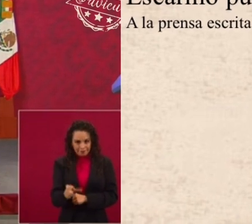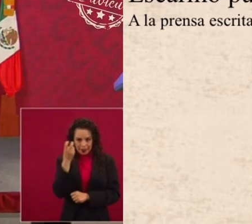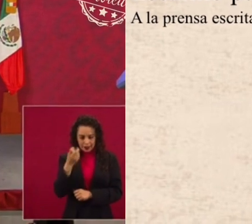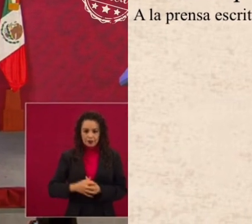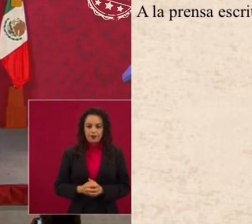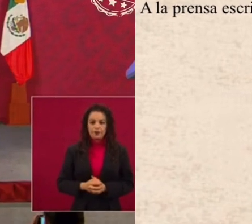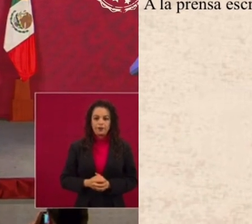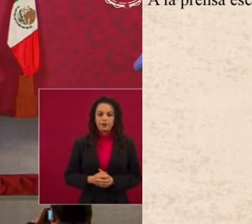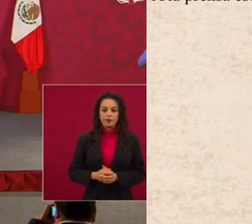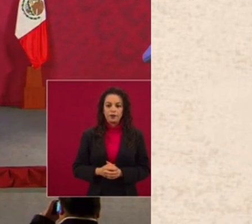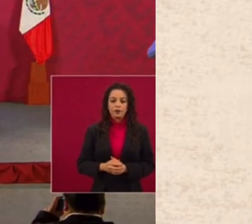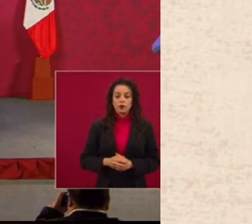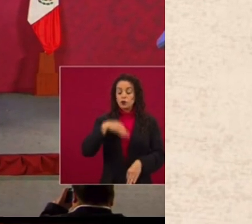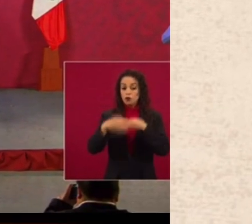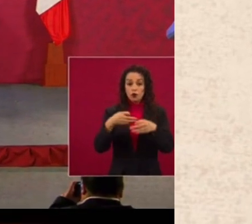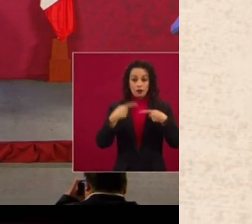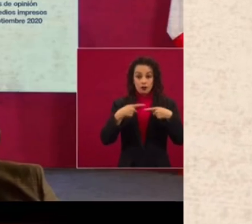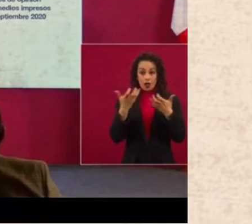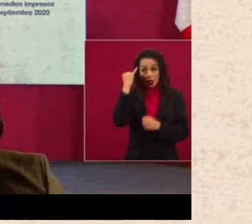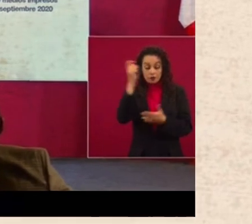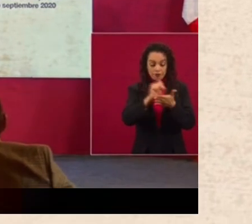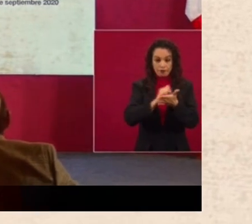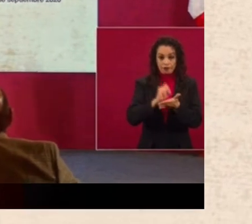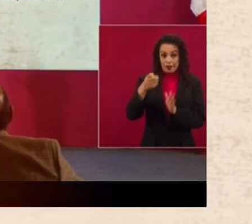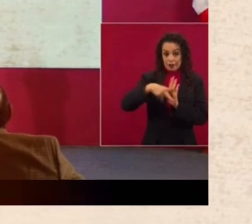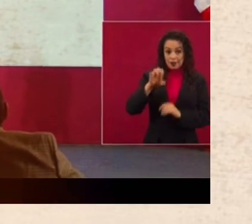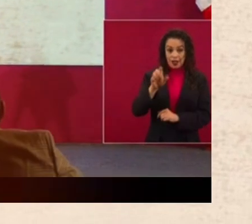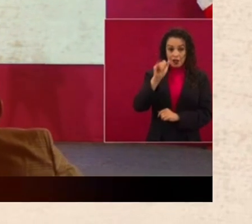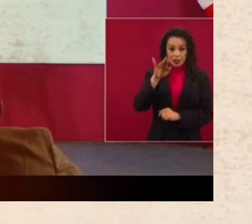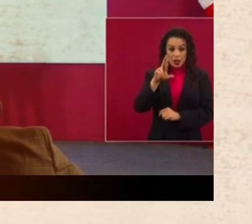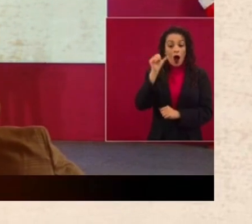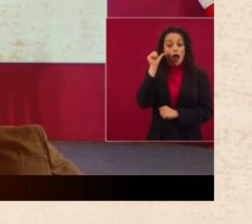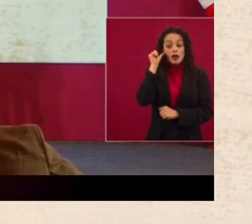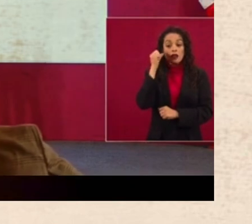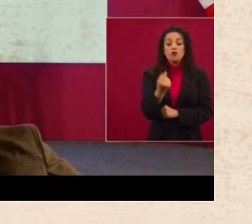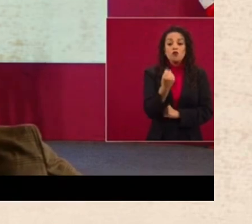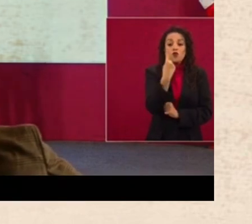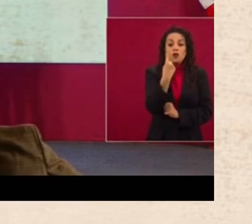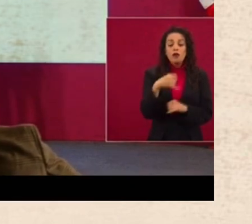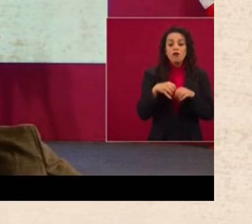articulistas del financiero. Ayer, uno positivo,